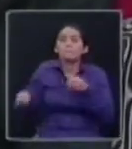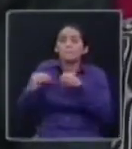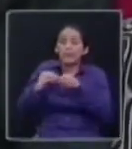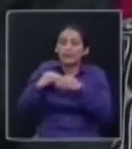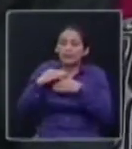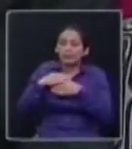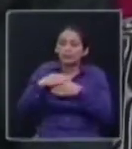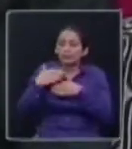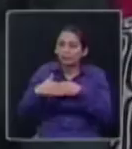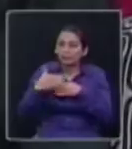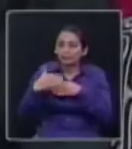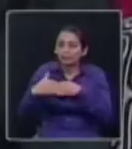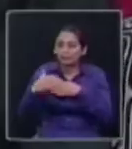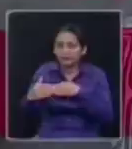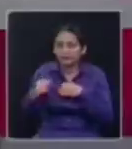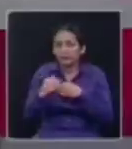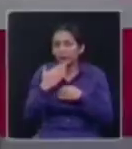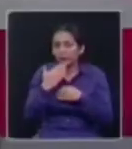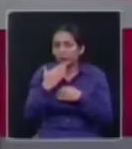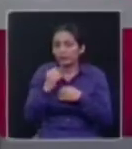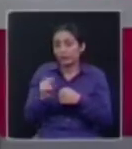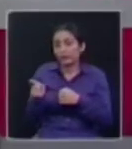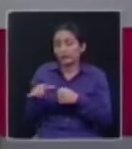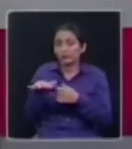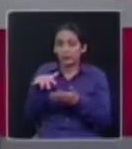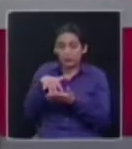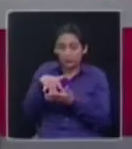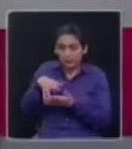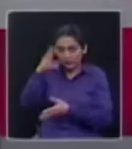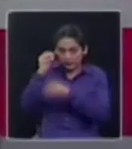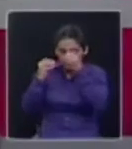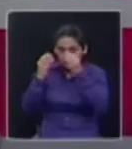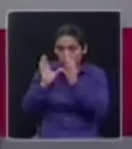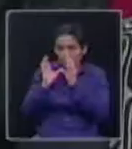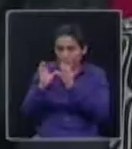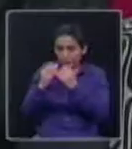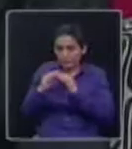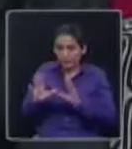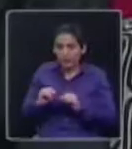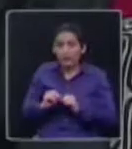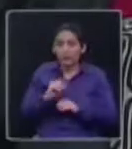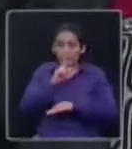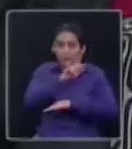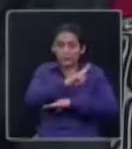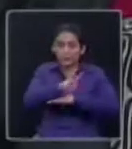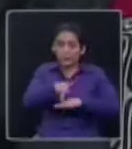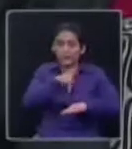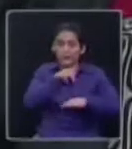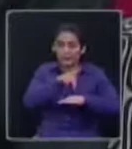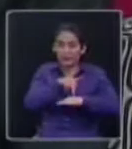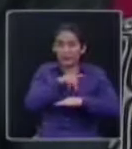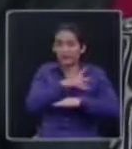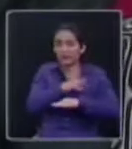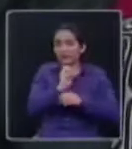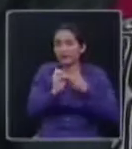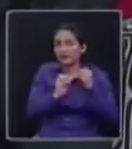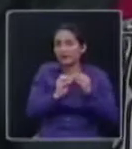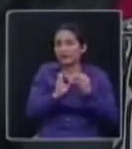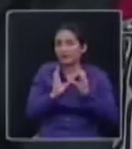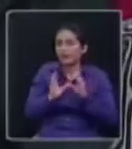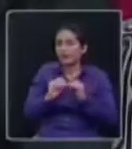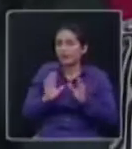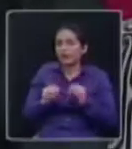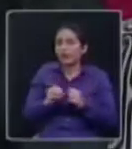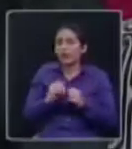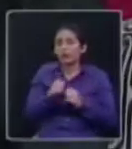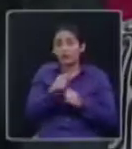al terminar la certificación, el grupo de expertos certificadores entrega lo que llamamos un plan de carrera uh-huh. y un plan